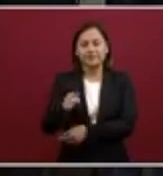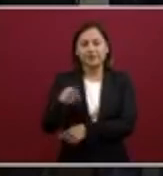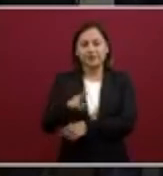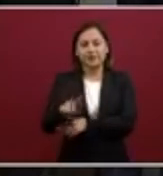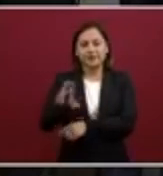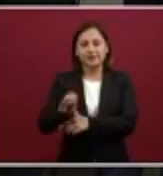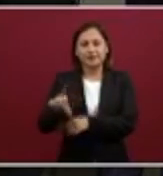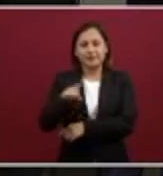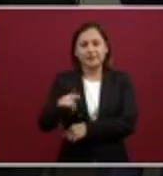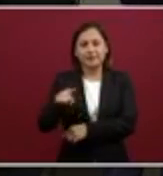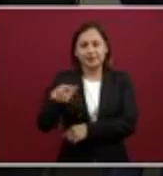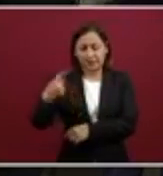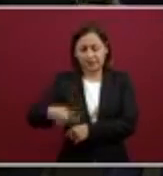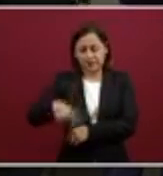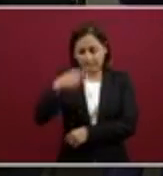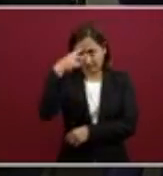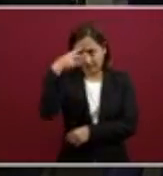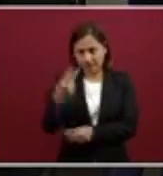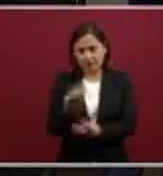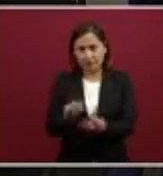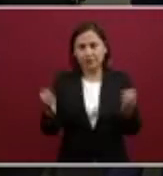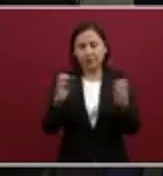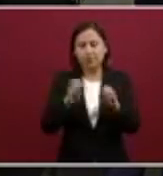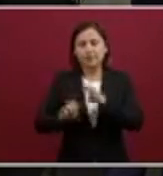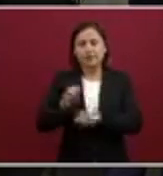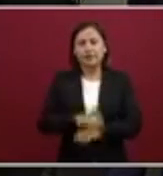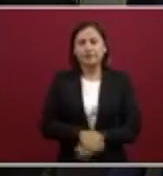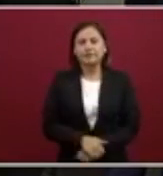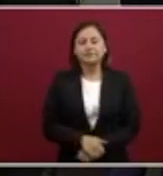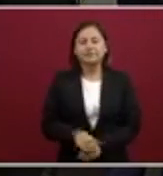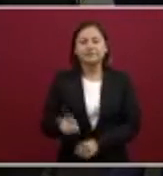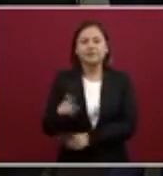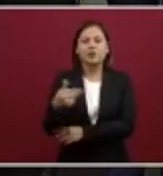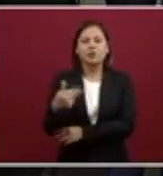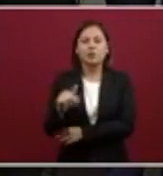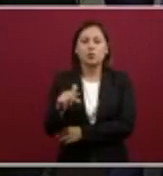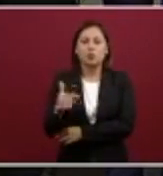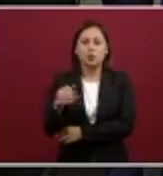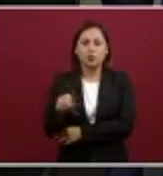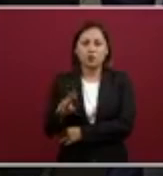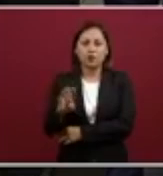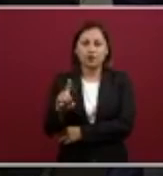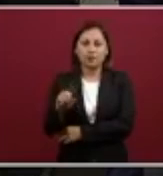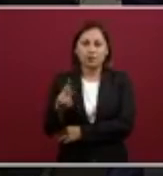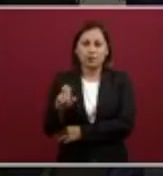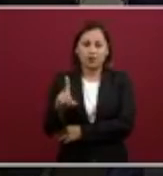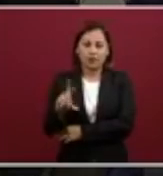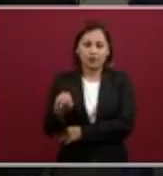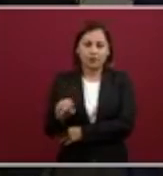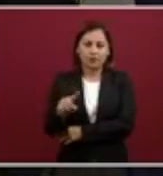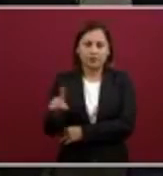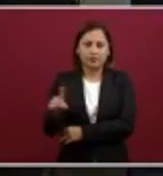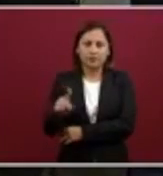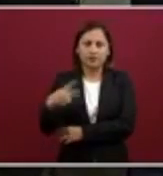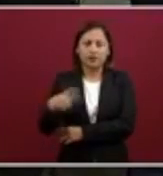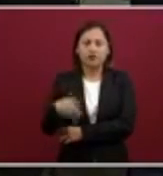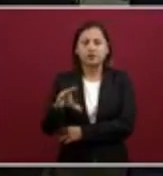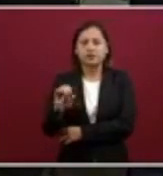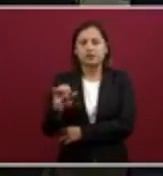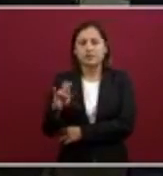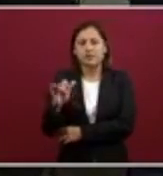Honduras en México. Señor Hugo Eduardo Beteta Méndez, director de la sede subregional de la CEPAL en